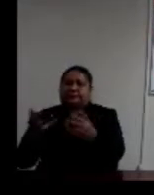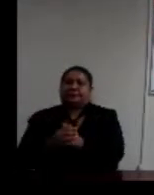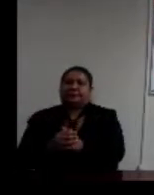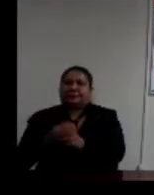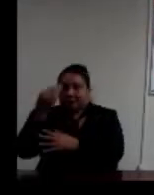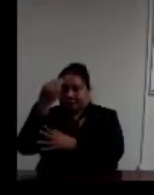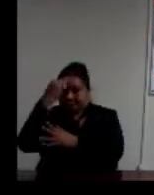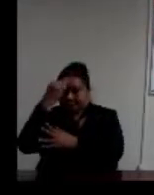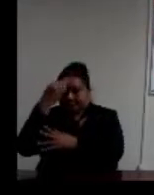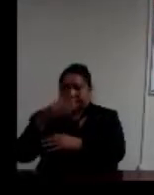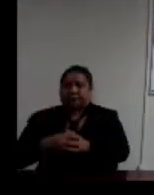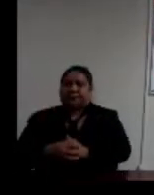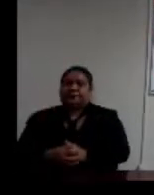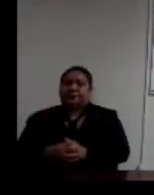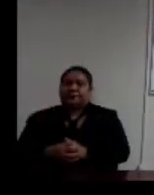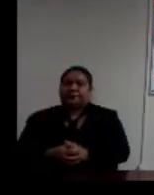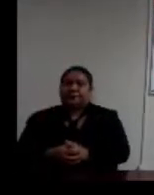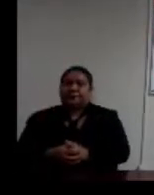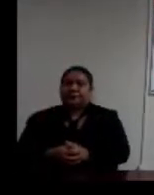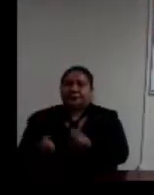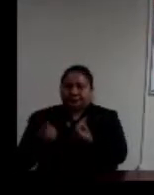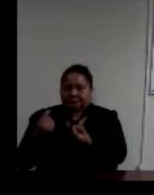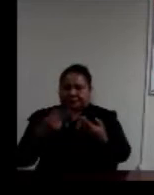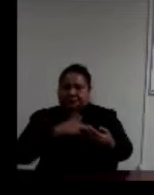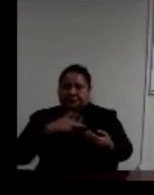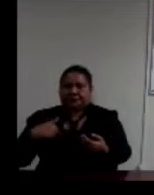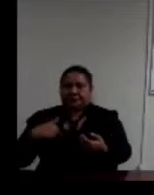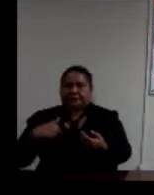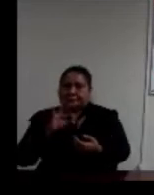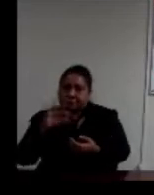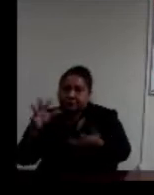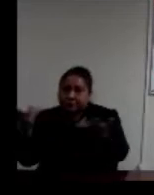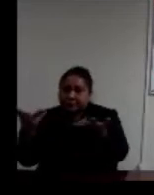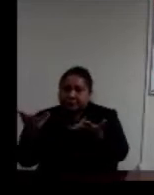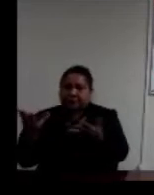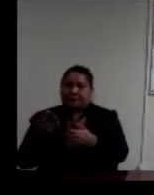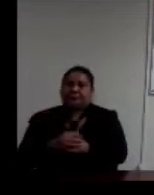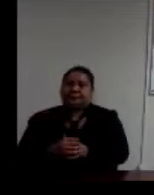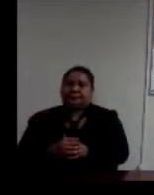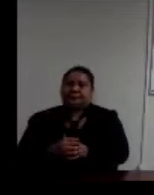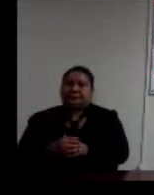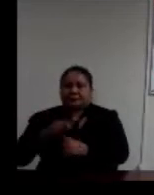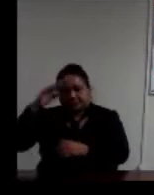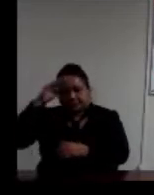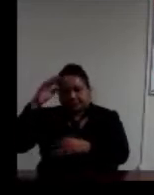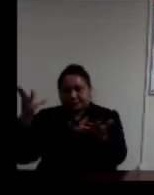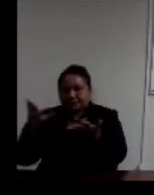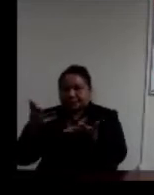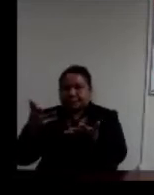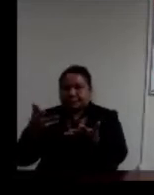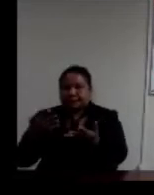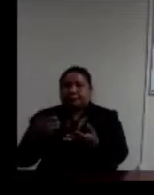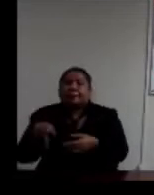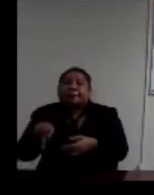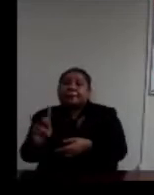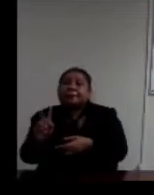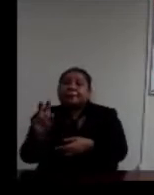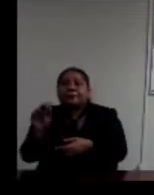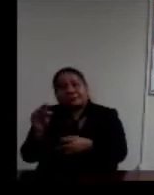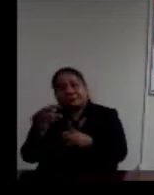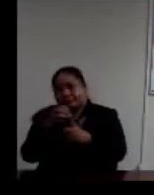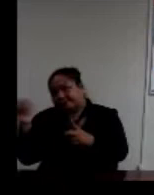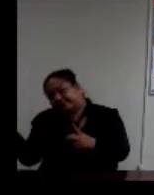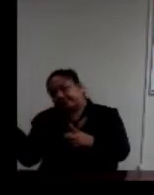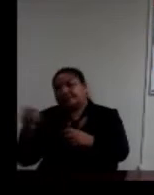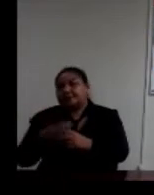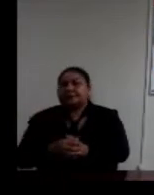y memorizar. Algunos de nosotros podemos hacer, pensar, pero no nos organizamos. Entonces